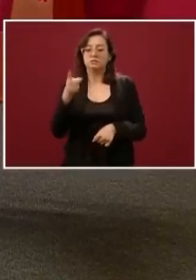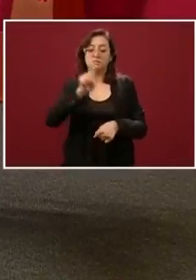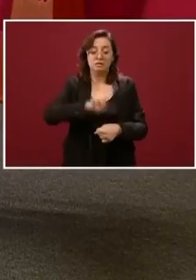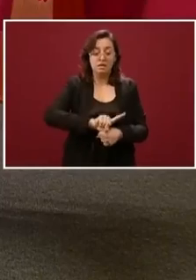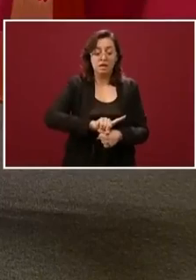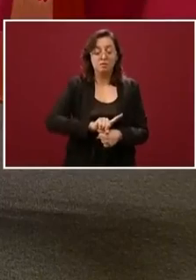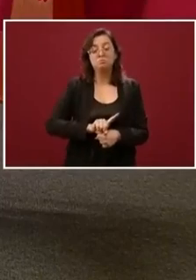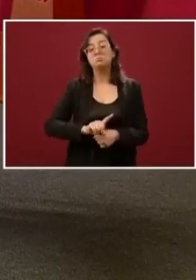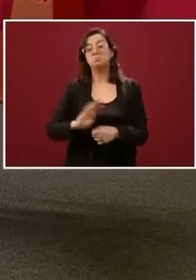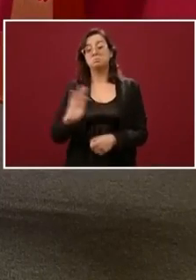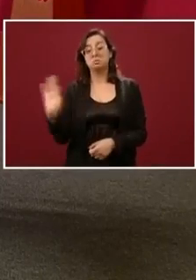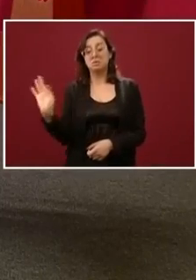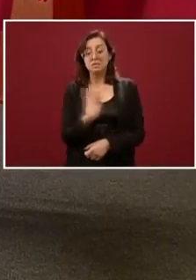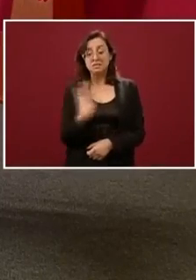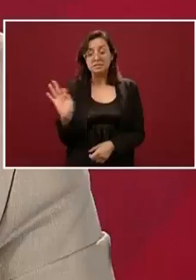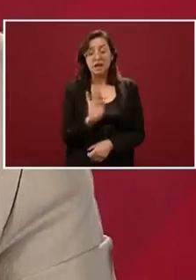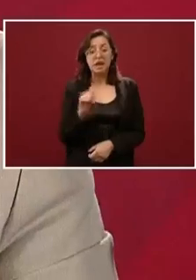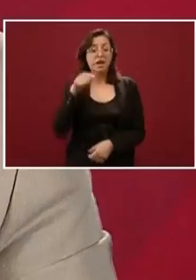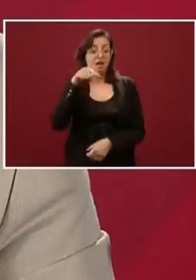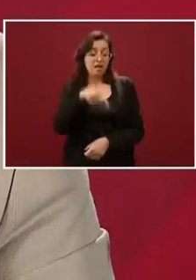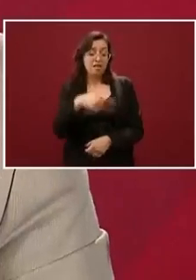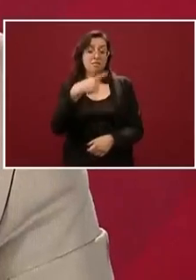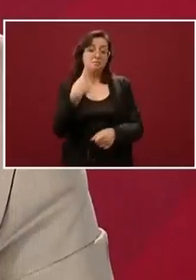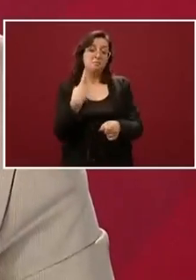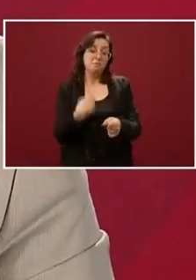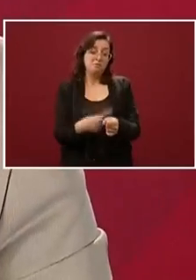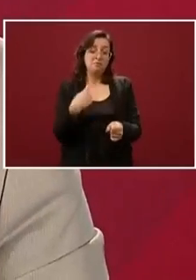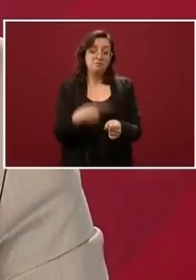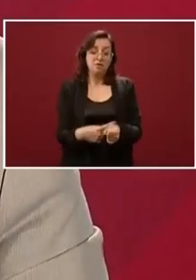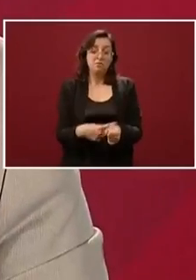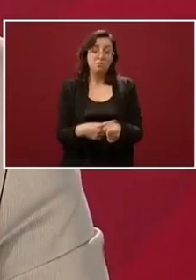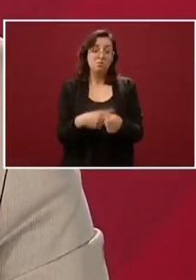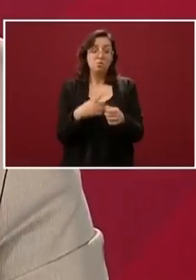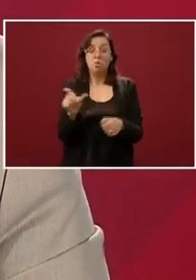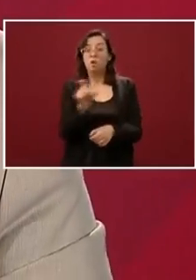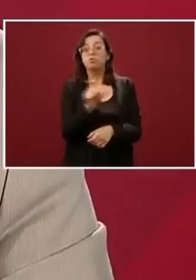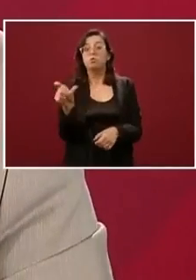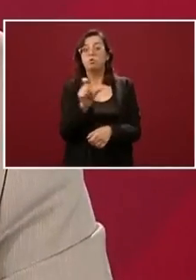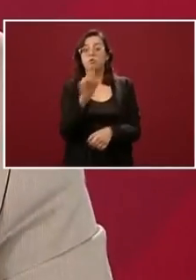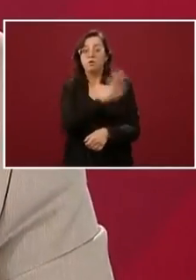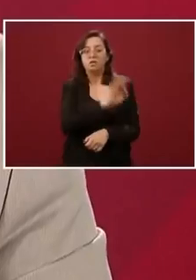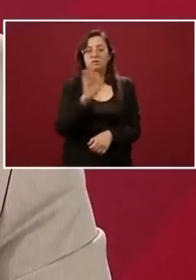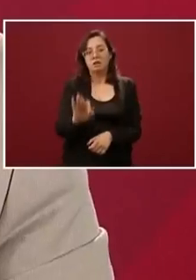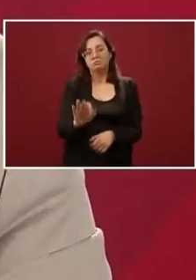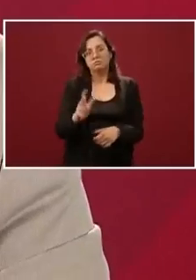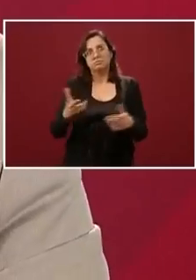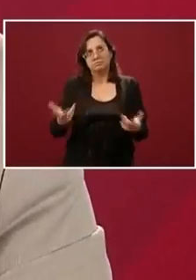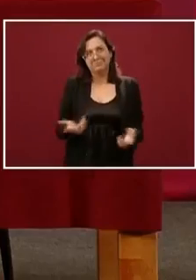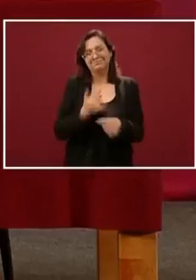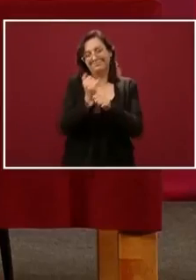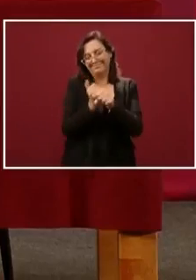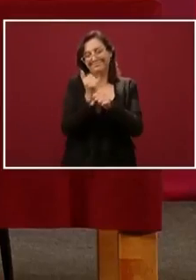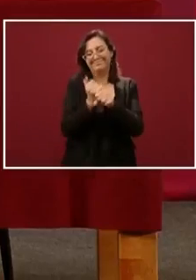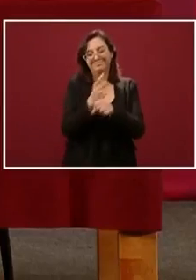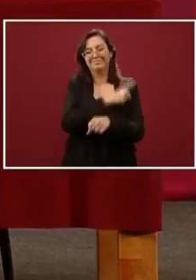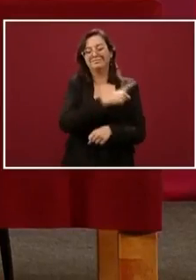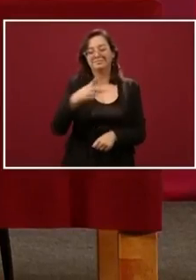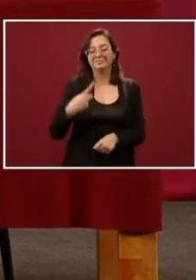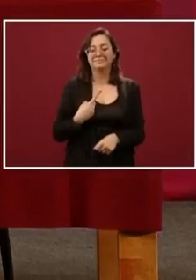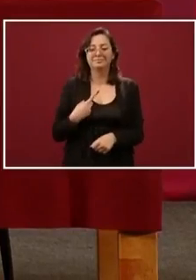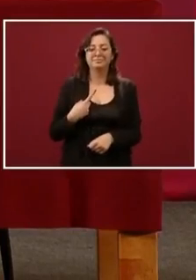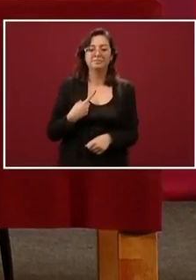permitirían suponer que el contagio se pudo haber dado en un día determinado, ¿no? Si son casos recientes, realmente la posibilidad es muy